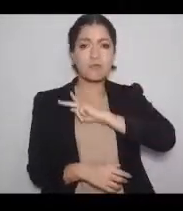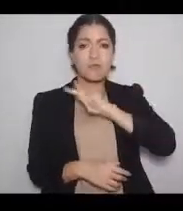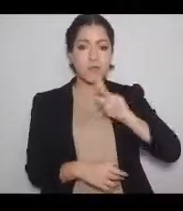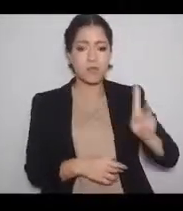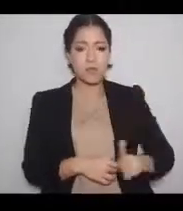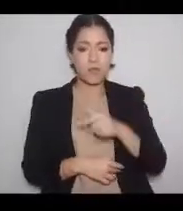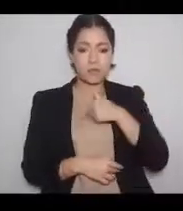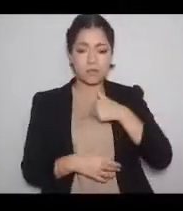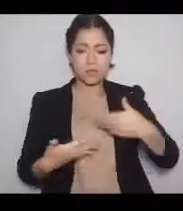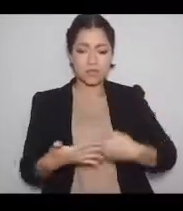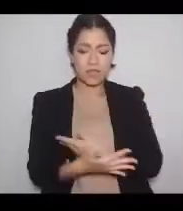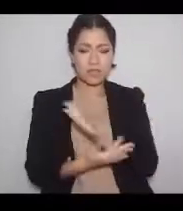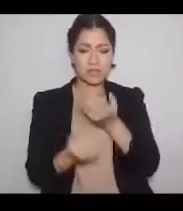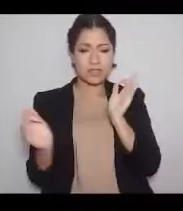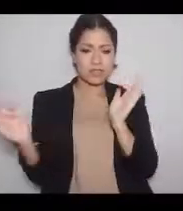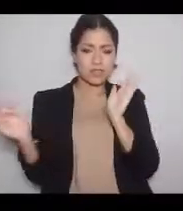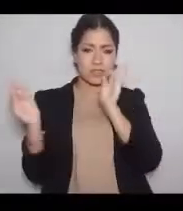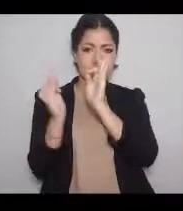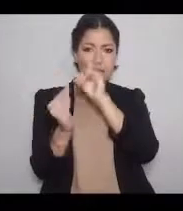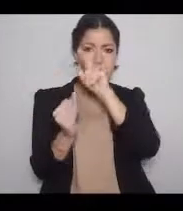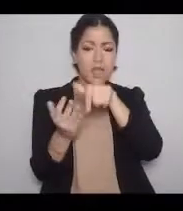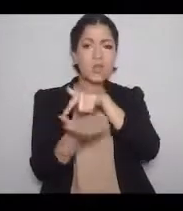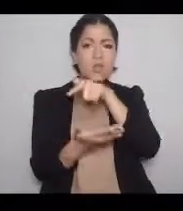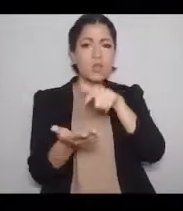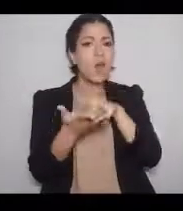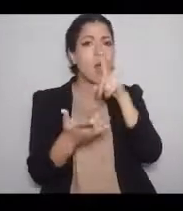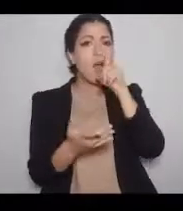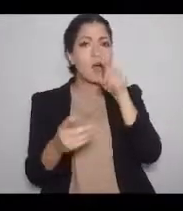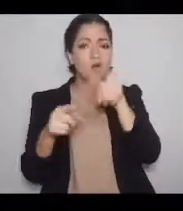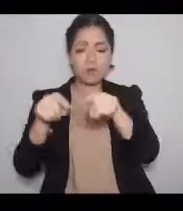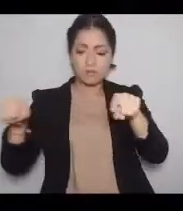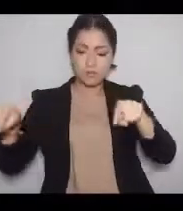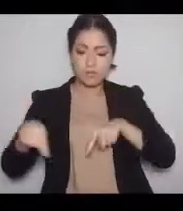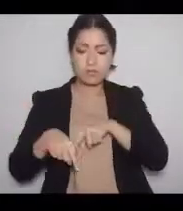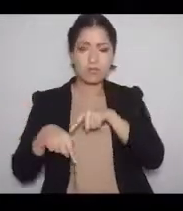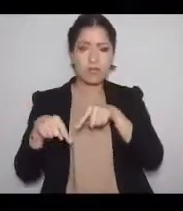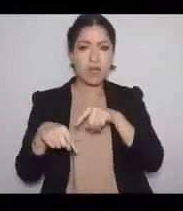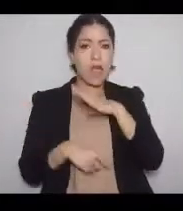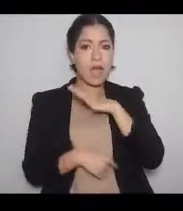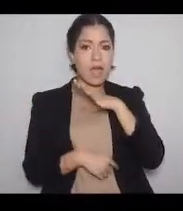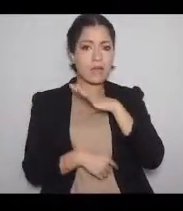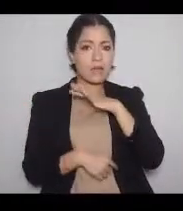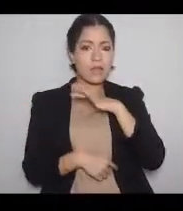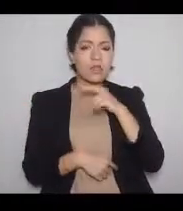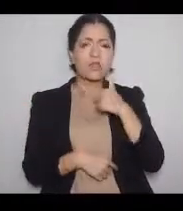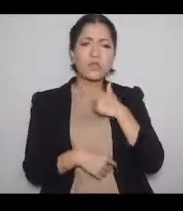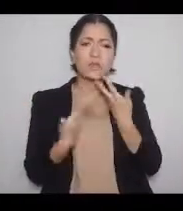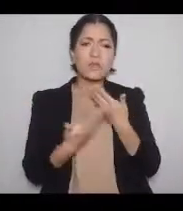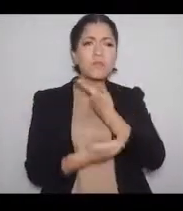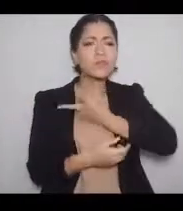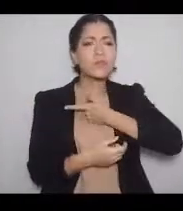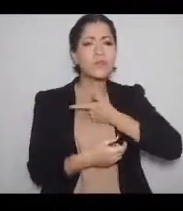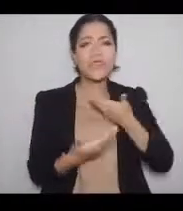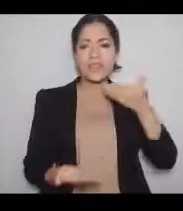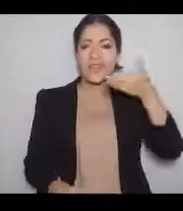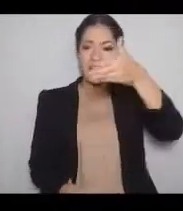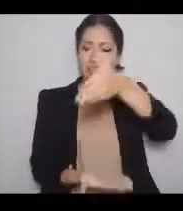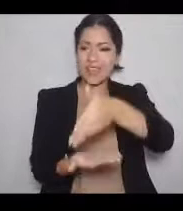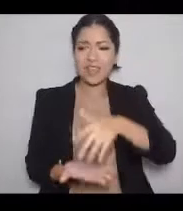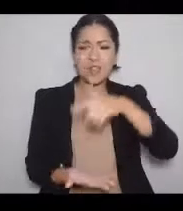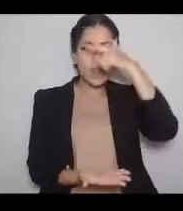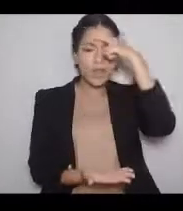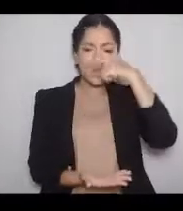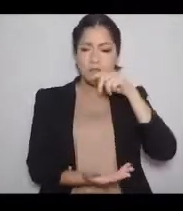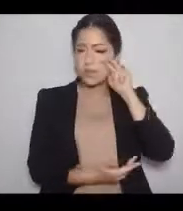Me gustaba ir de noche para ver las estrellas reflejadas en el agua. Cuando un sapo saltaba al agua, las